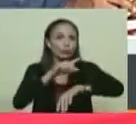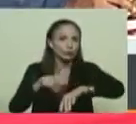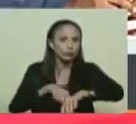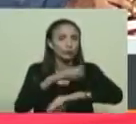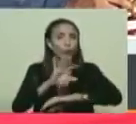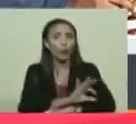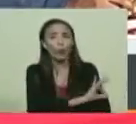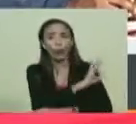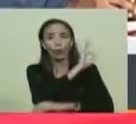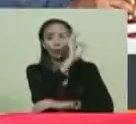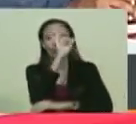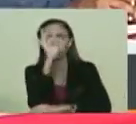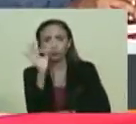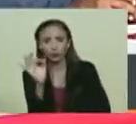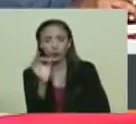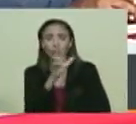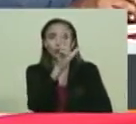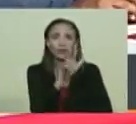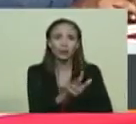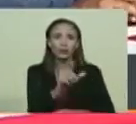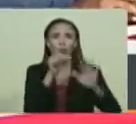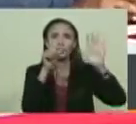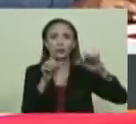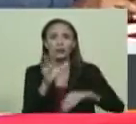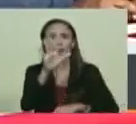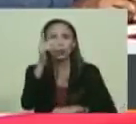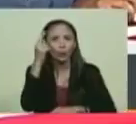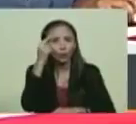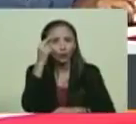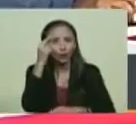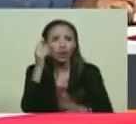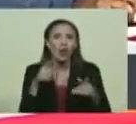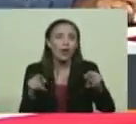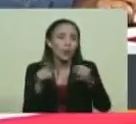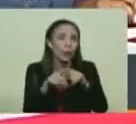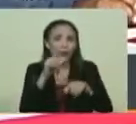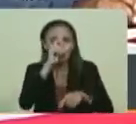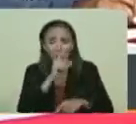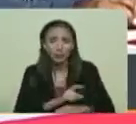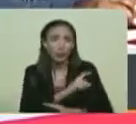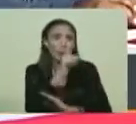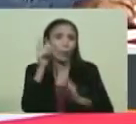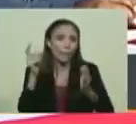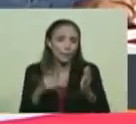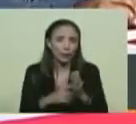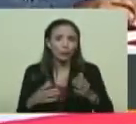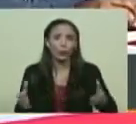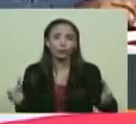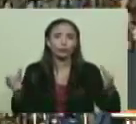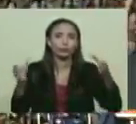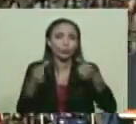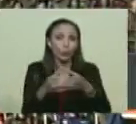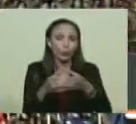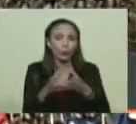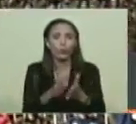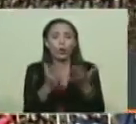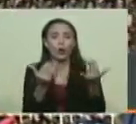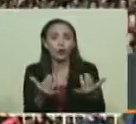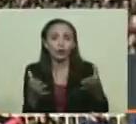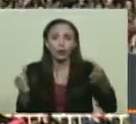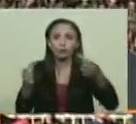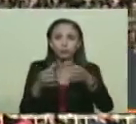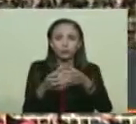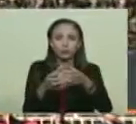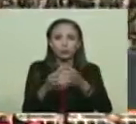día, de los 365 días del año, compañero vicepresidente ejecutivo,